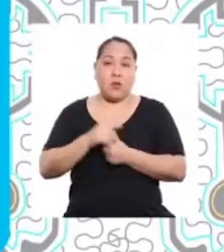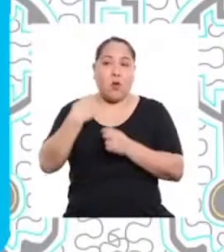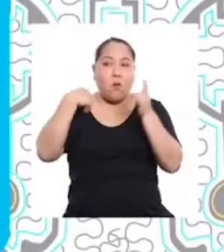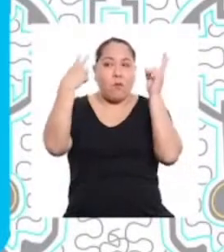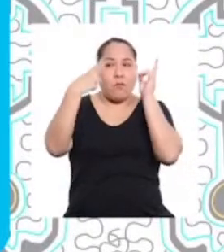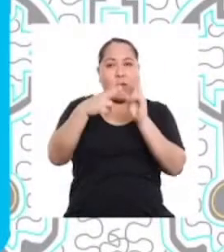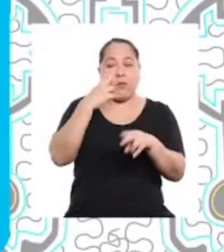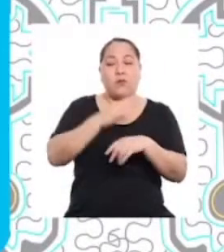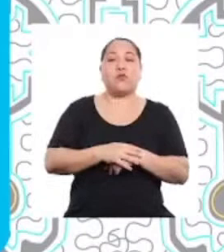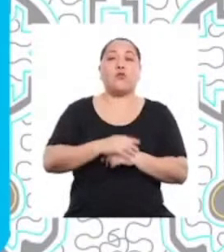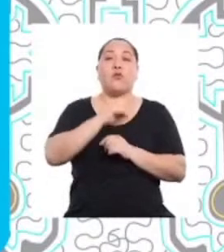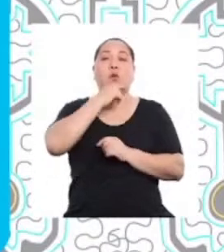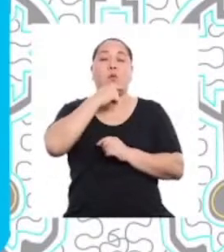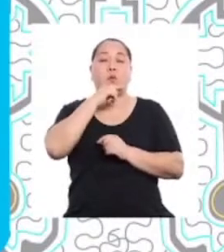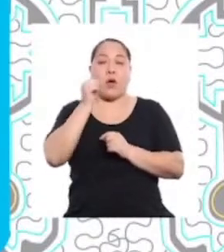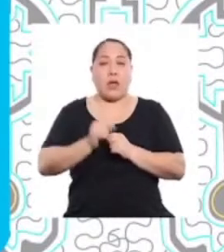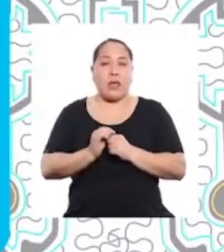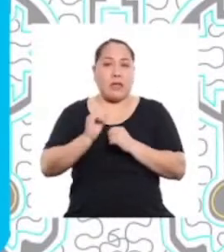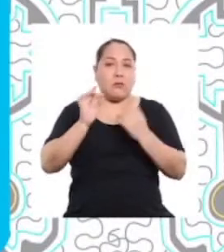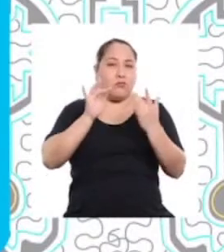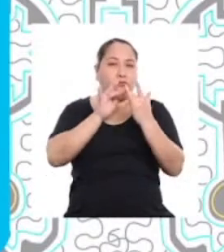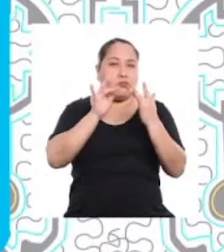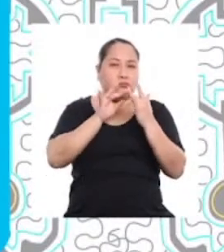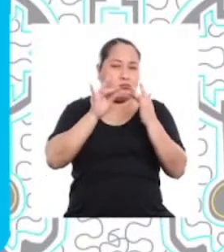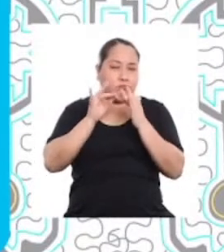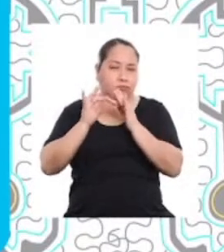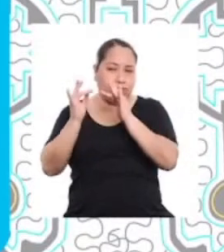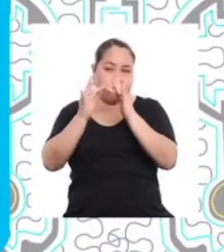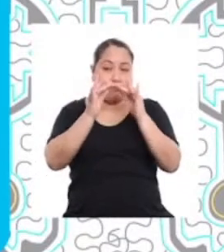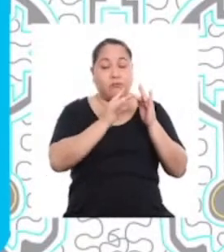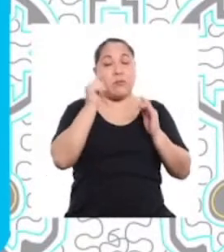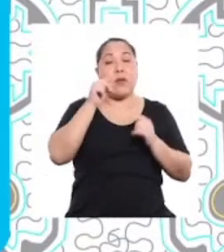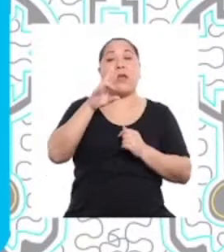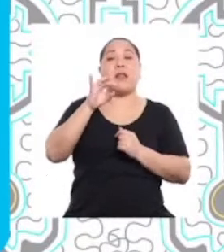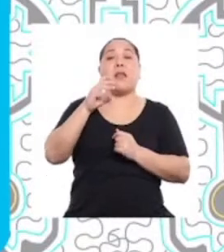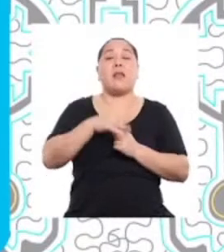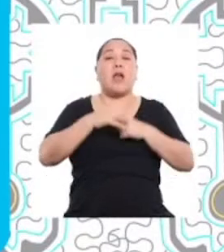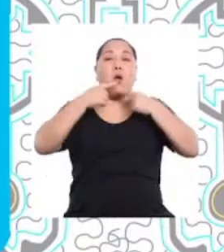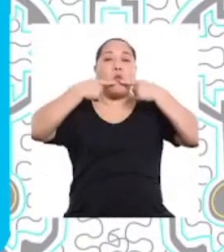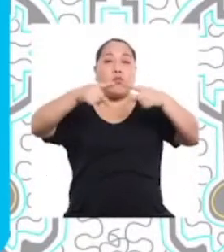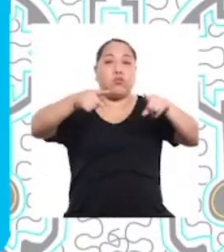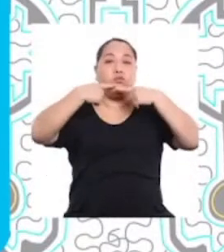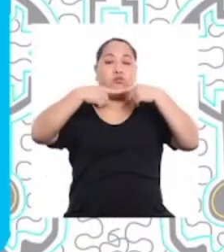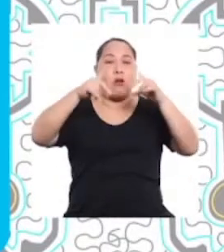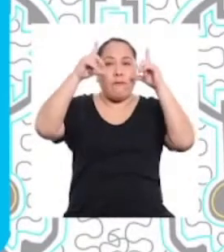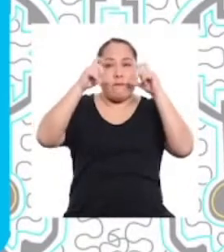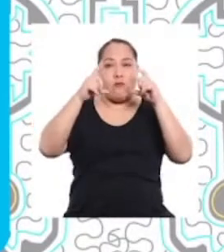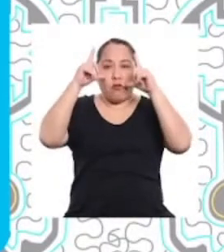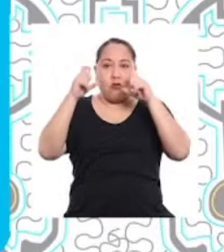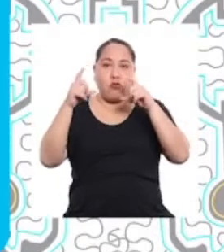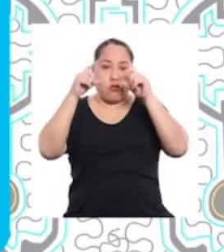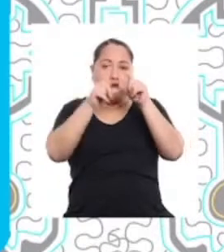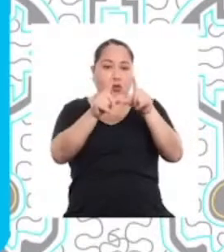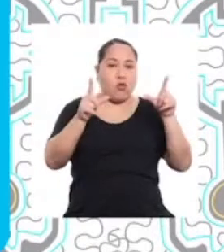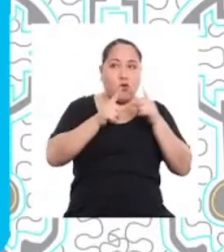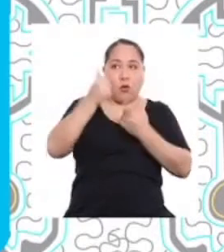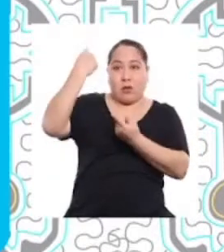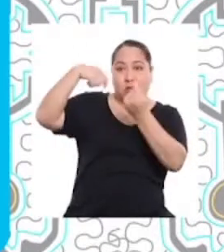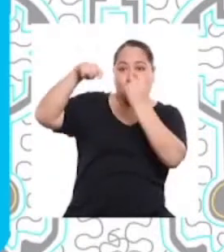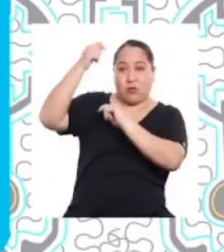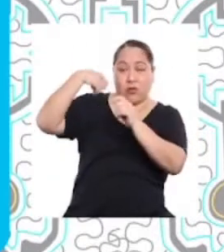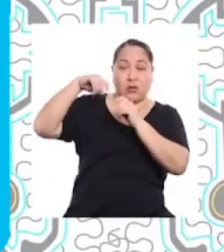anteriores vimos que una chica tenía una cuenta en redes sociales donde difundía fotografías de